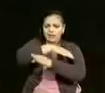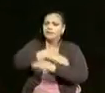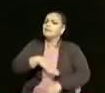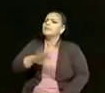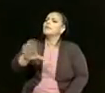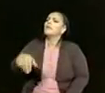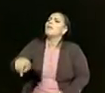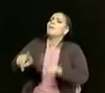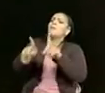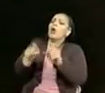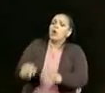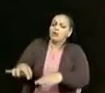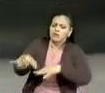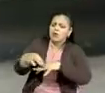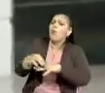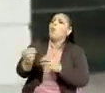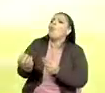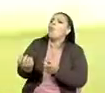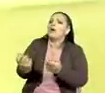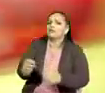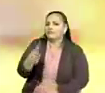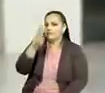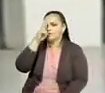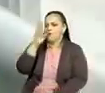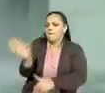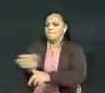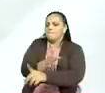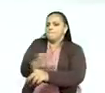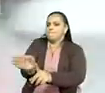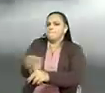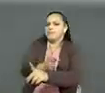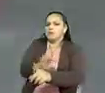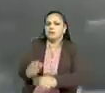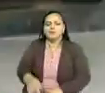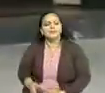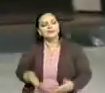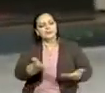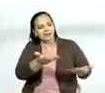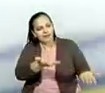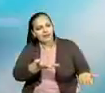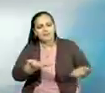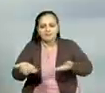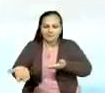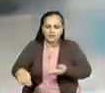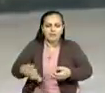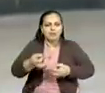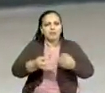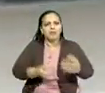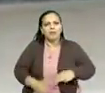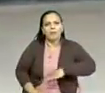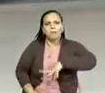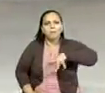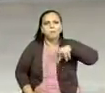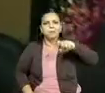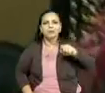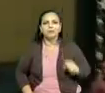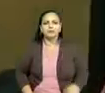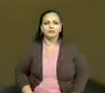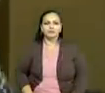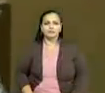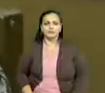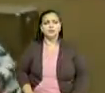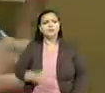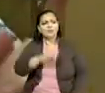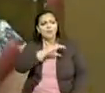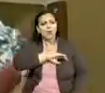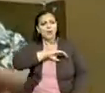atiende, sacan las armas de fuego y los amedrentan para llevarse la costosa mercadería. Necesitamos resguardo policial, ya